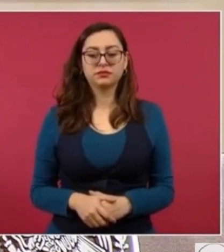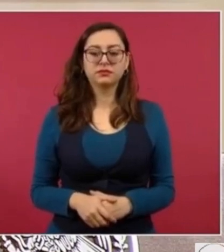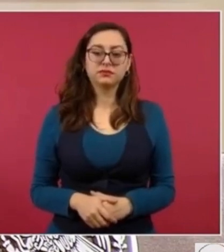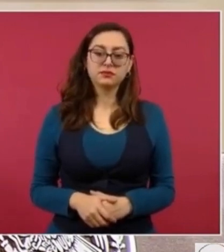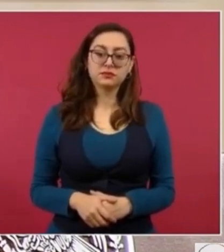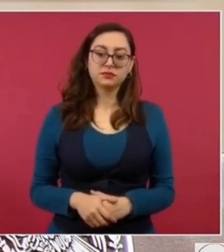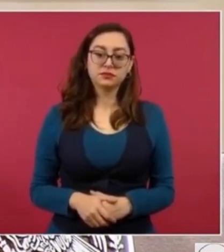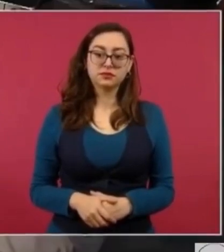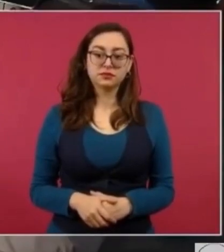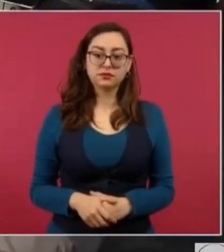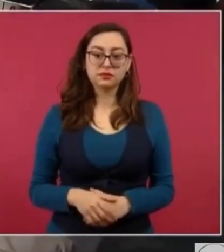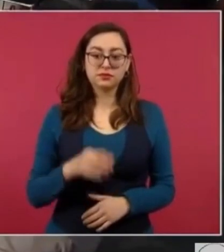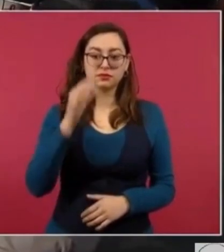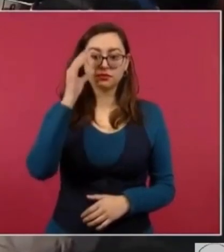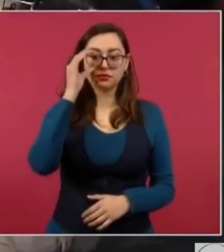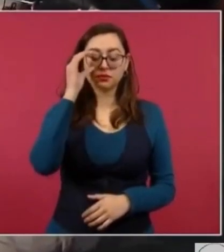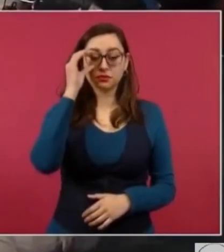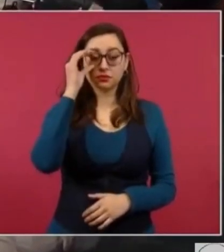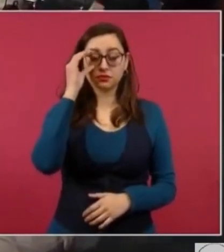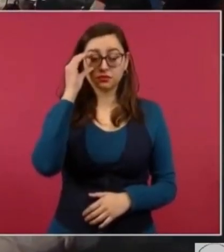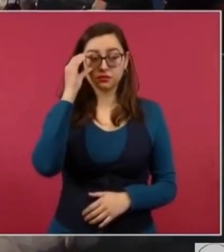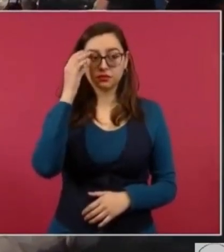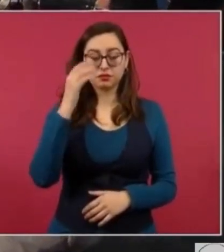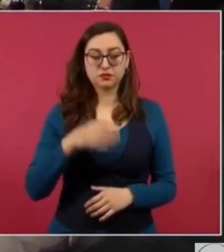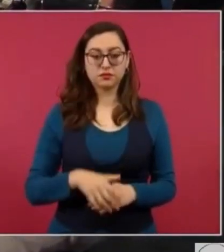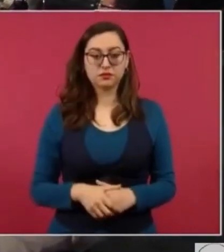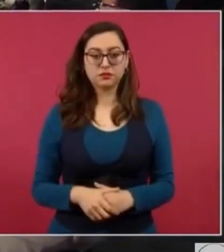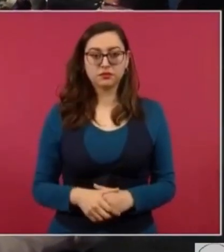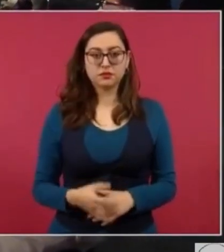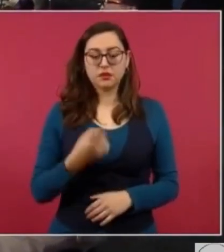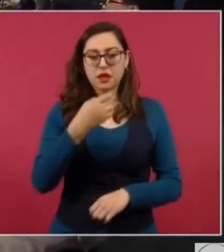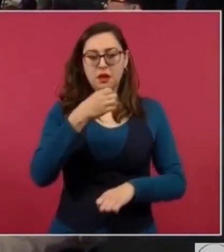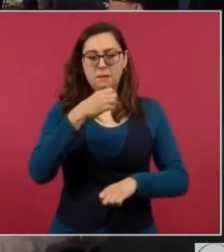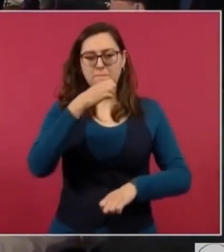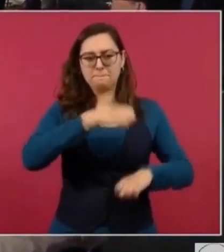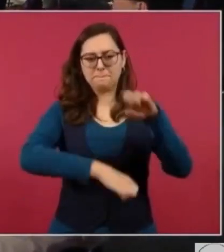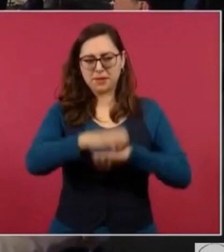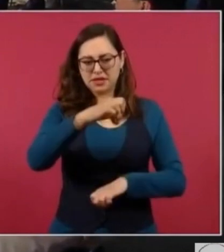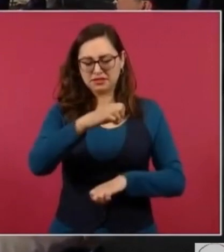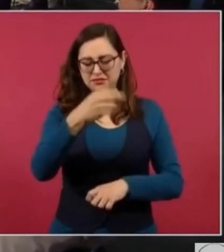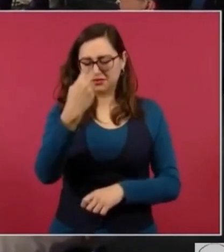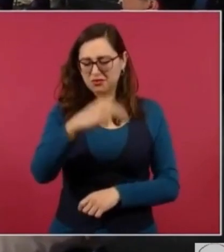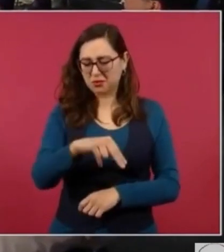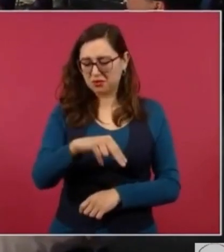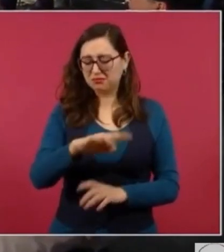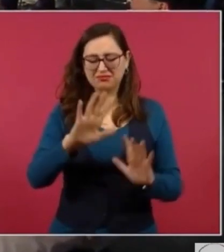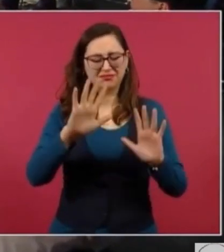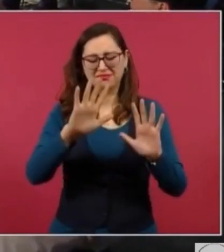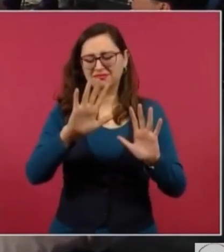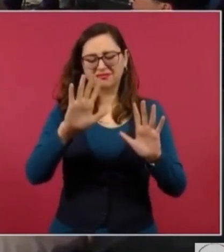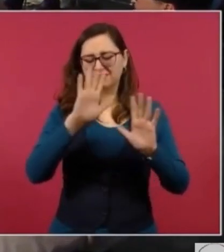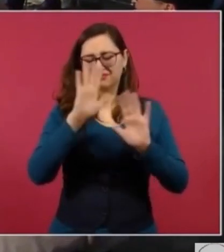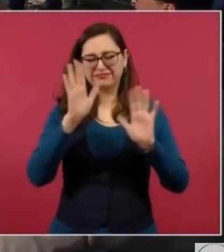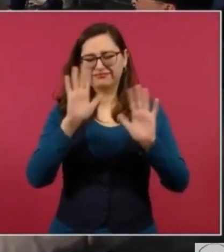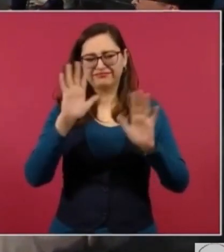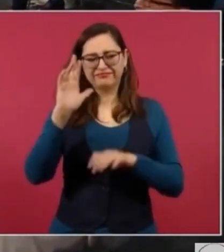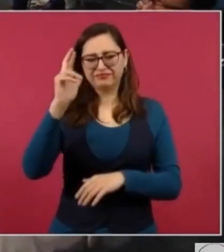empresa que tampoco me acuerdo ni me interesa saberlo,